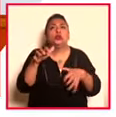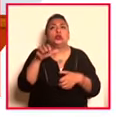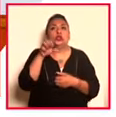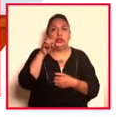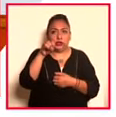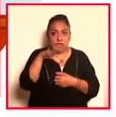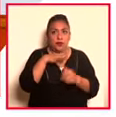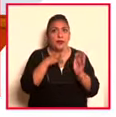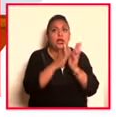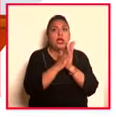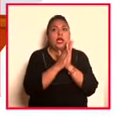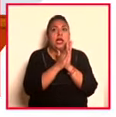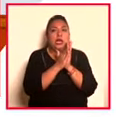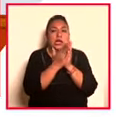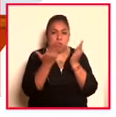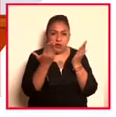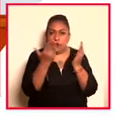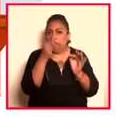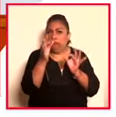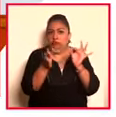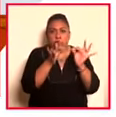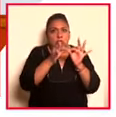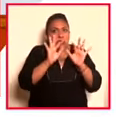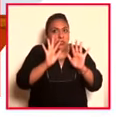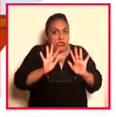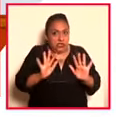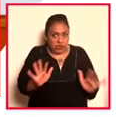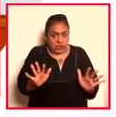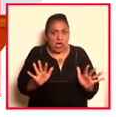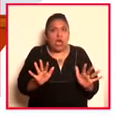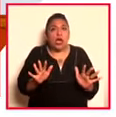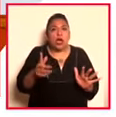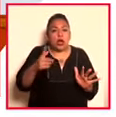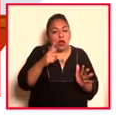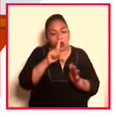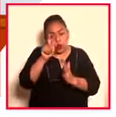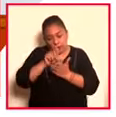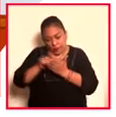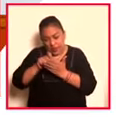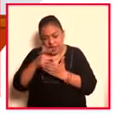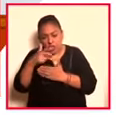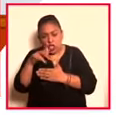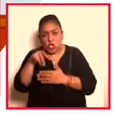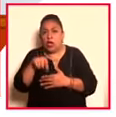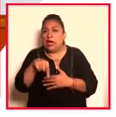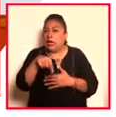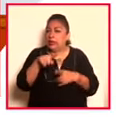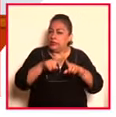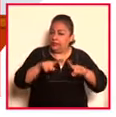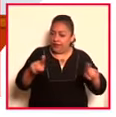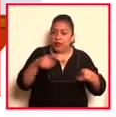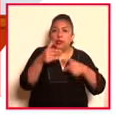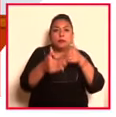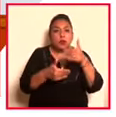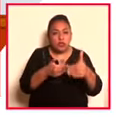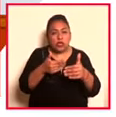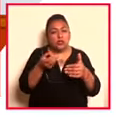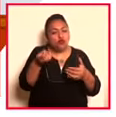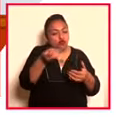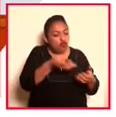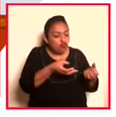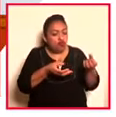novela, digamos, terminada cuando hicimos el guión. Aquí no, aquí fue un proceso realmente que se fue como